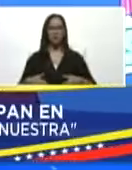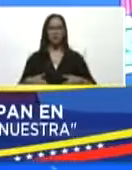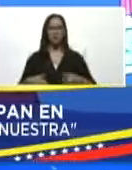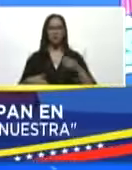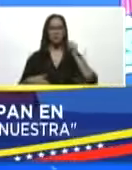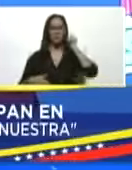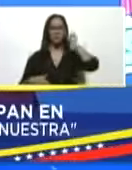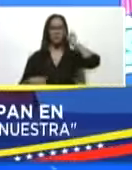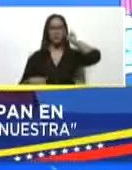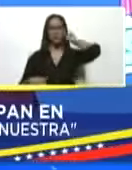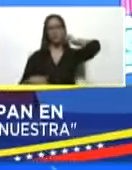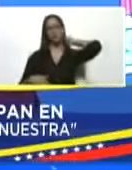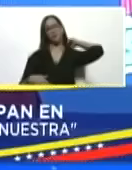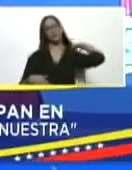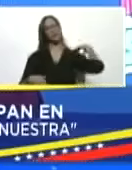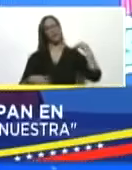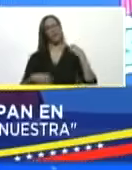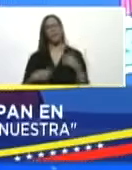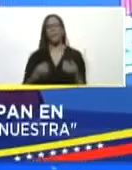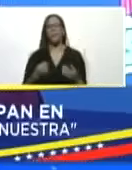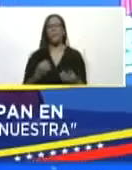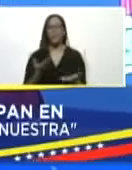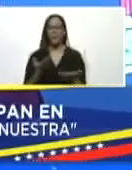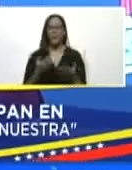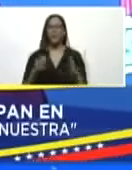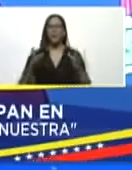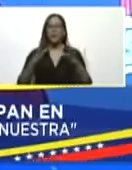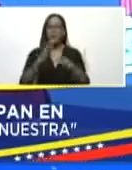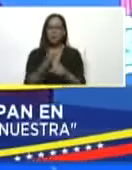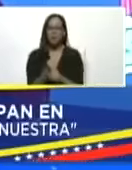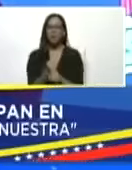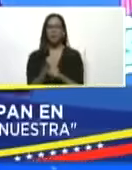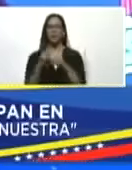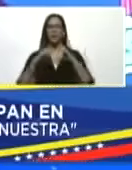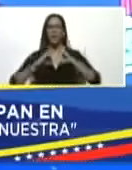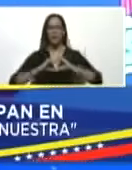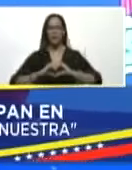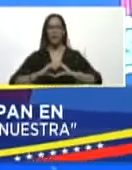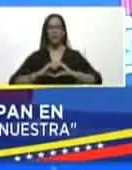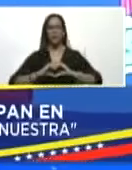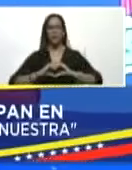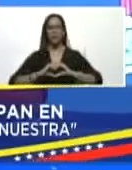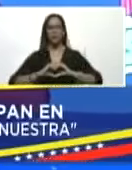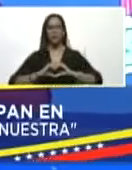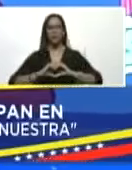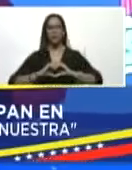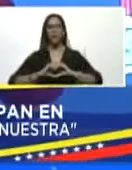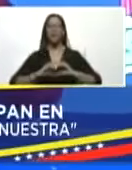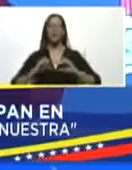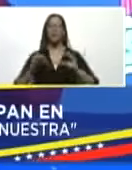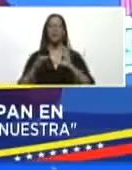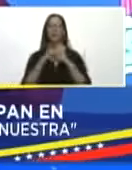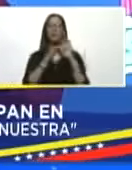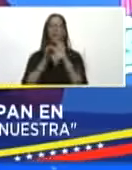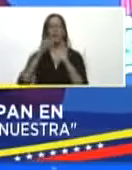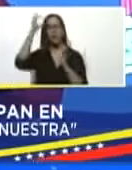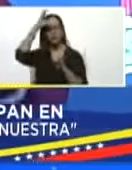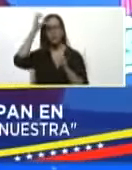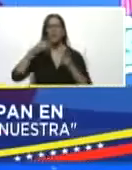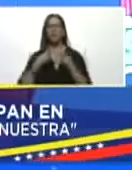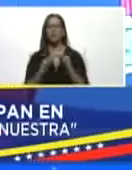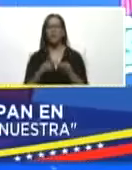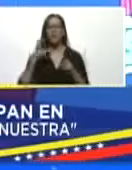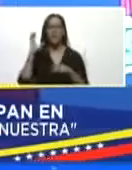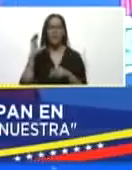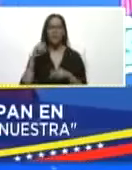para conquistar los corazones y unir la conciencia y la voluntad de todo un país, necesitamos